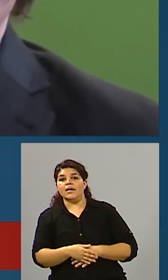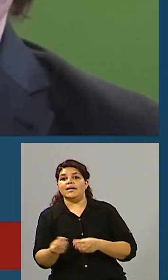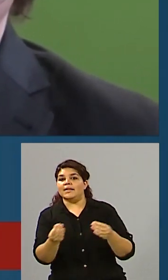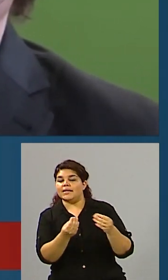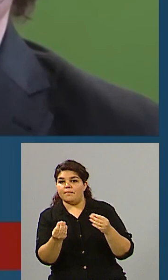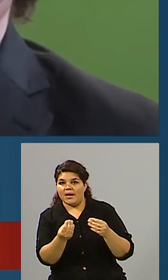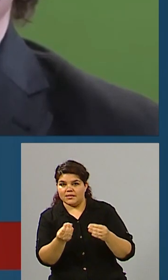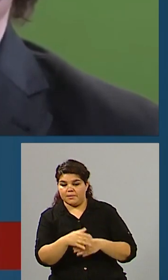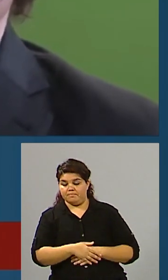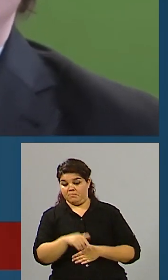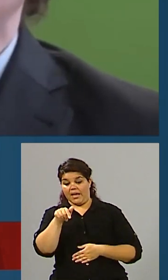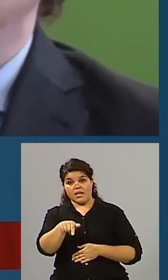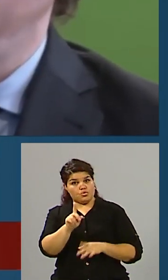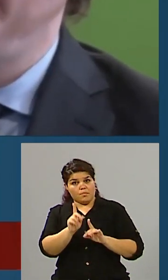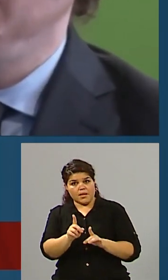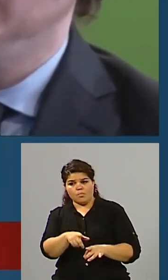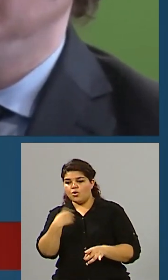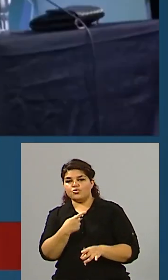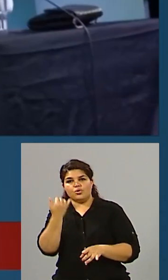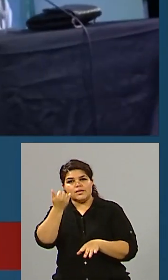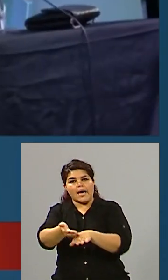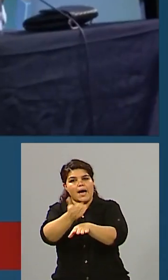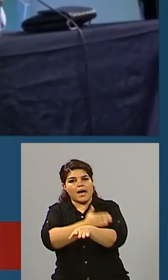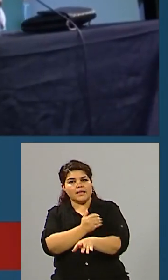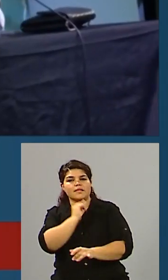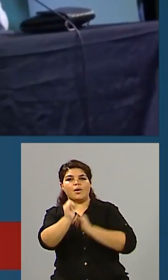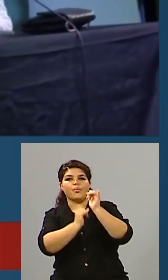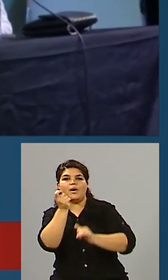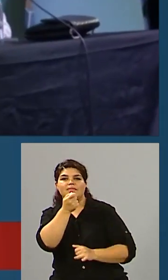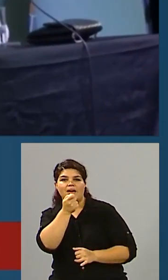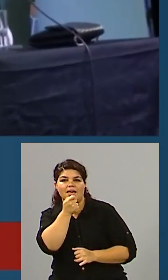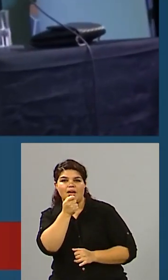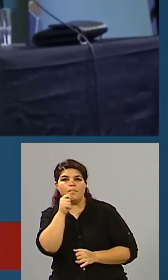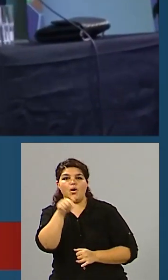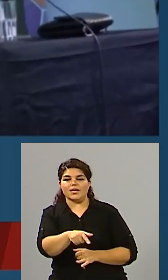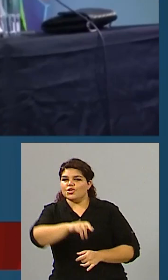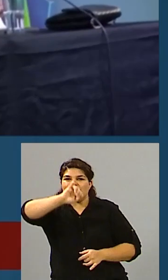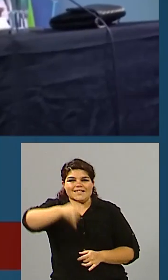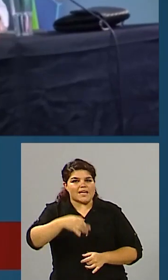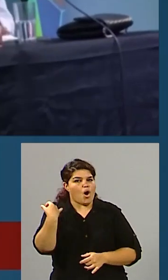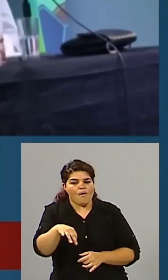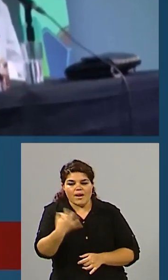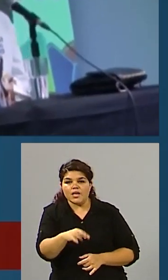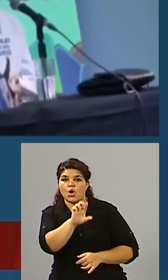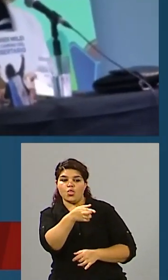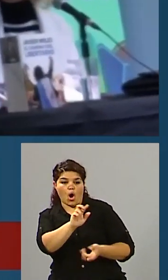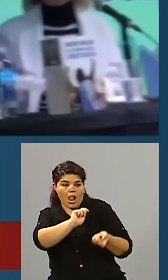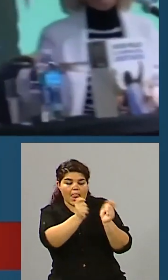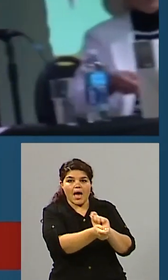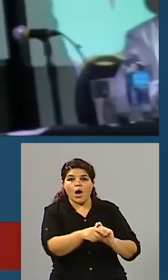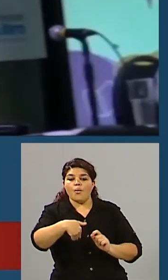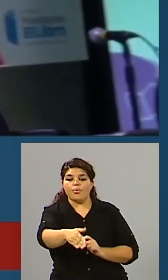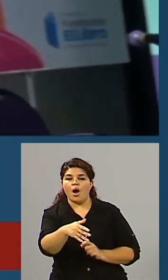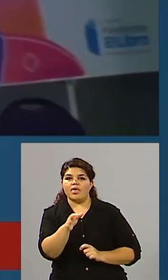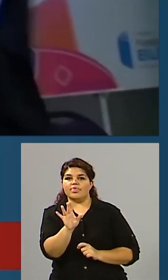pasos, porque para volver al ejemplo que dábamos hace un rato atrás, lo que era una dolarización inminente el día 11 de